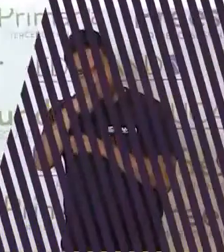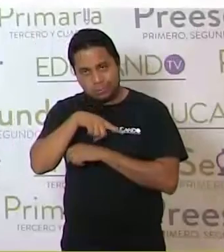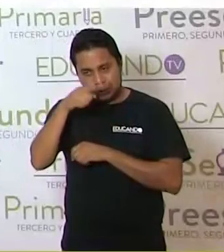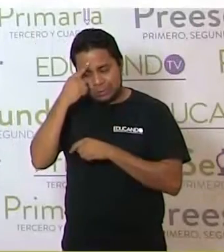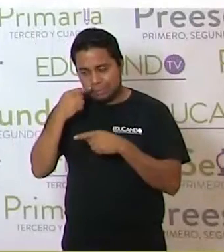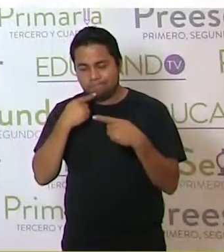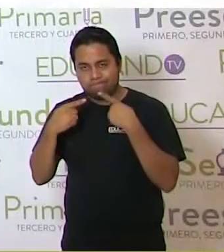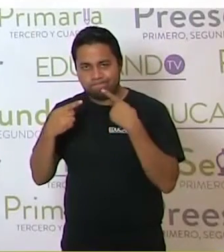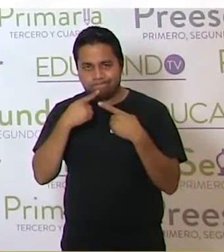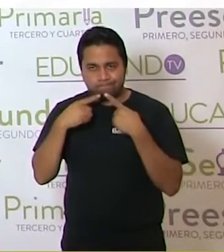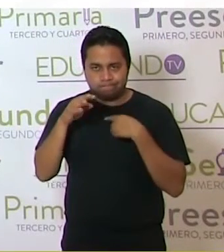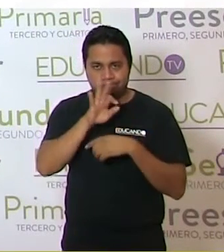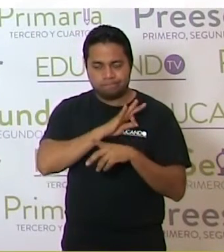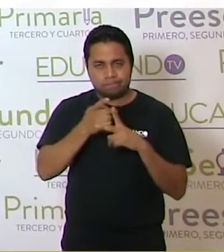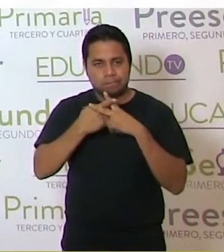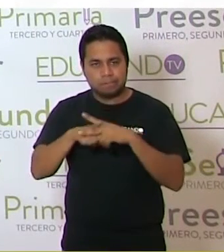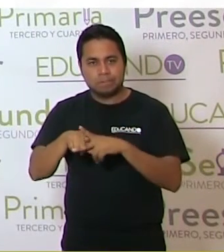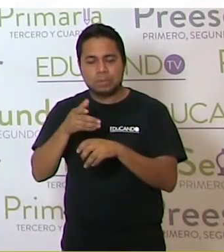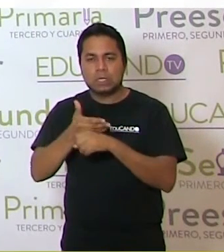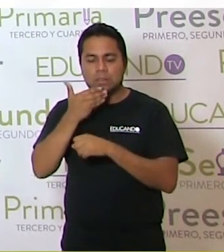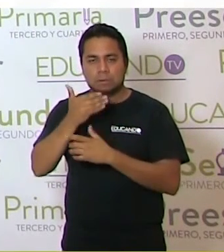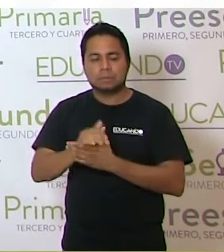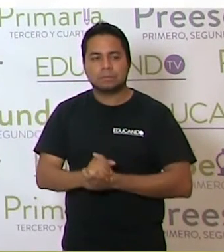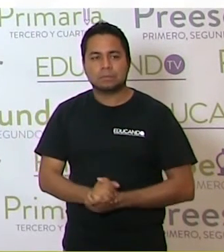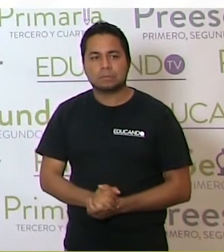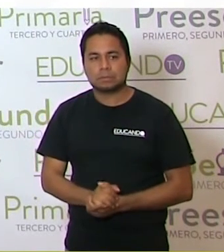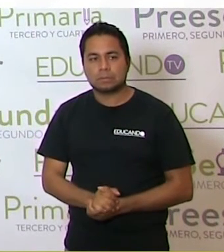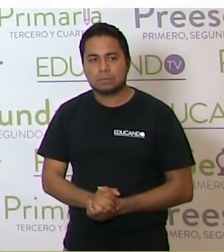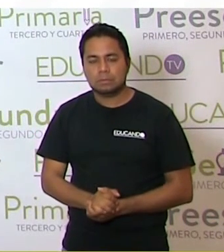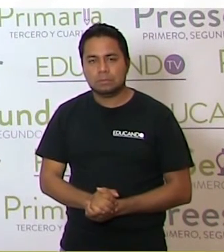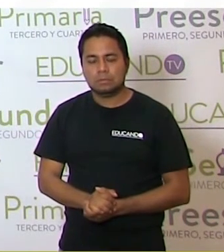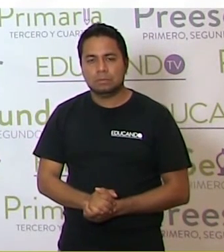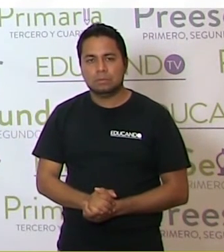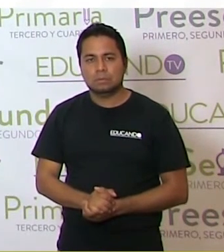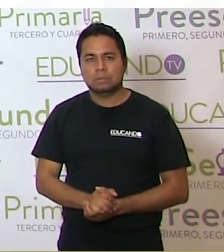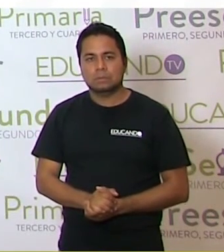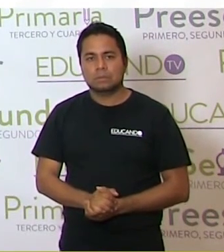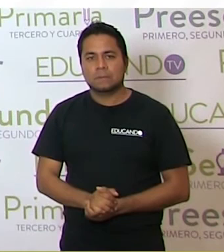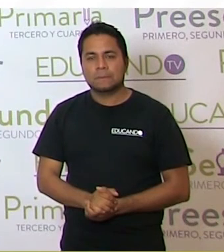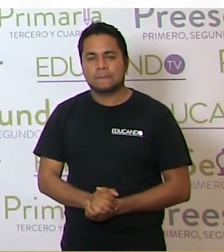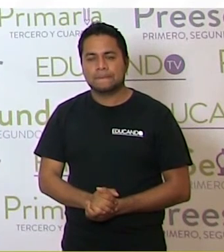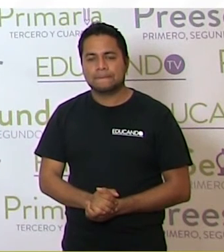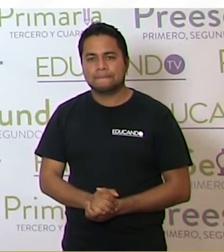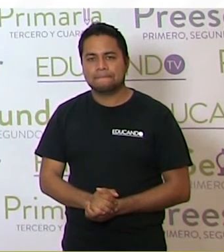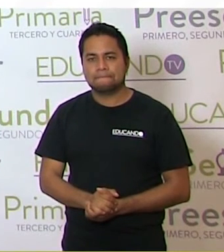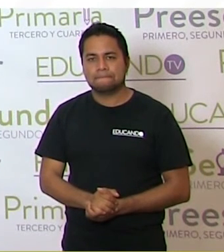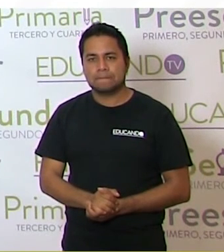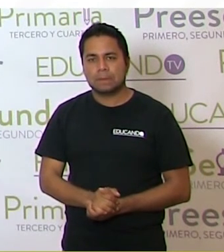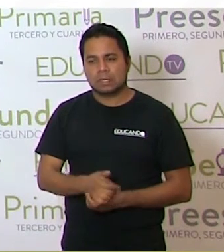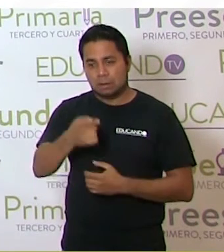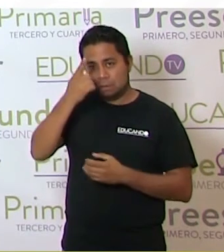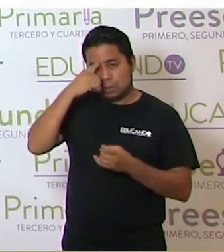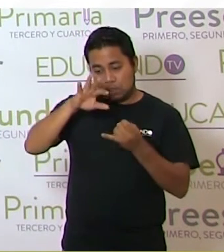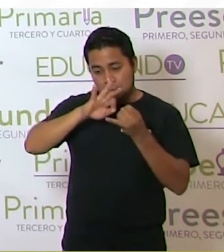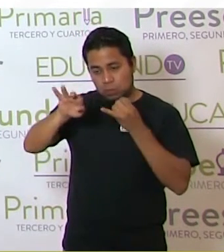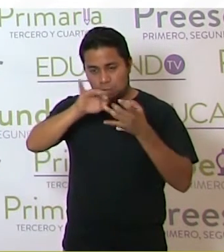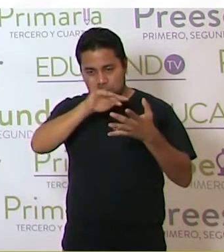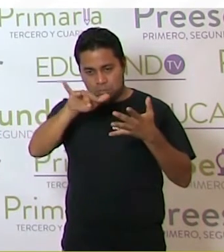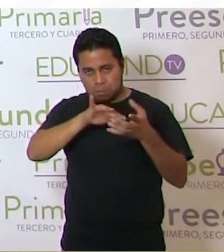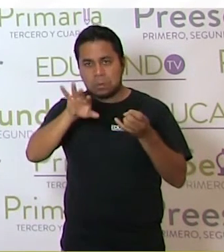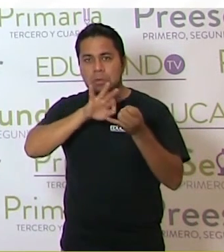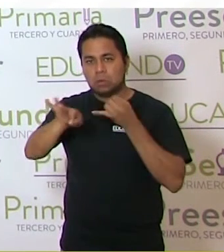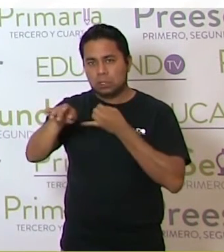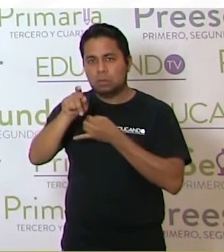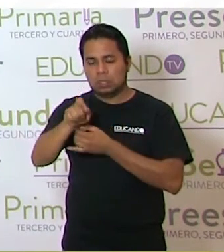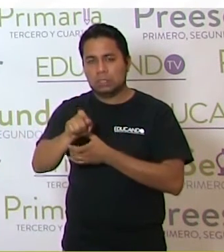debatirlo muy bien vamos a pasar a a la última parte del texto